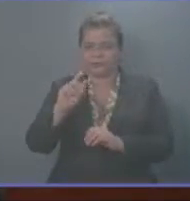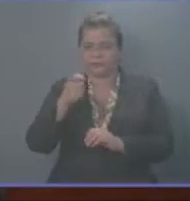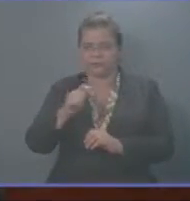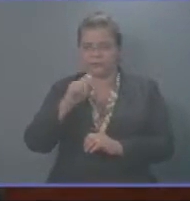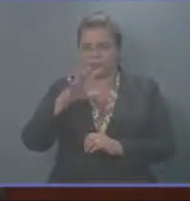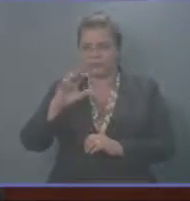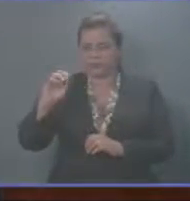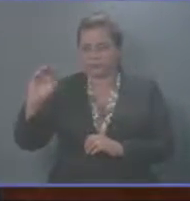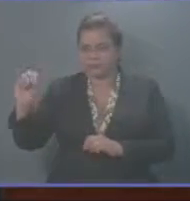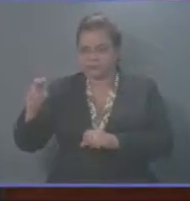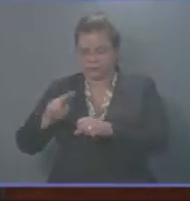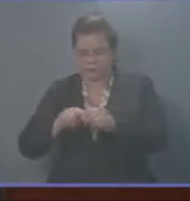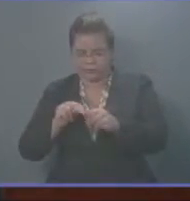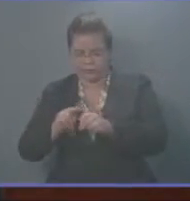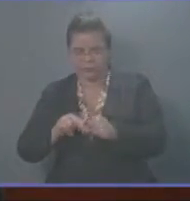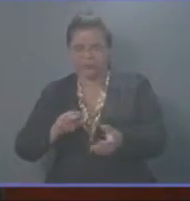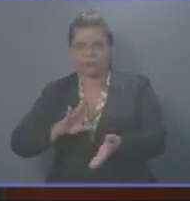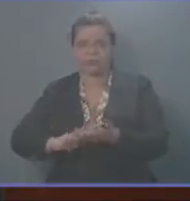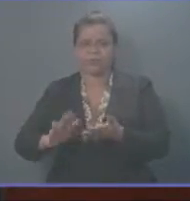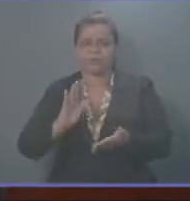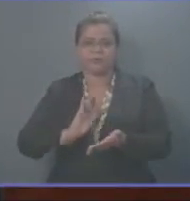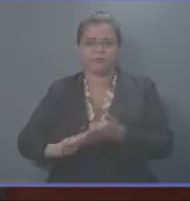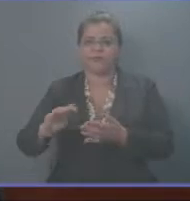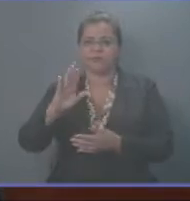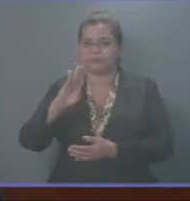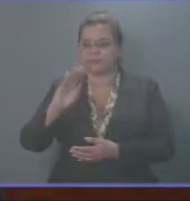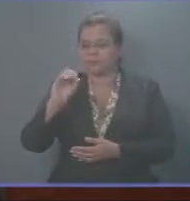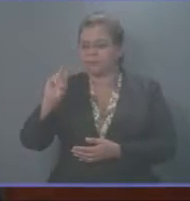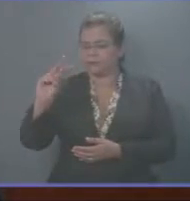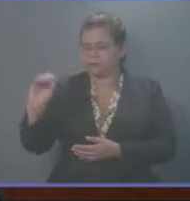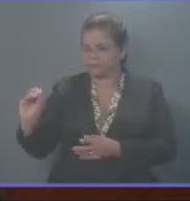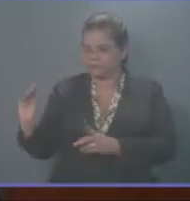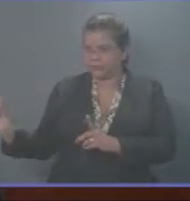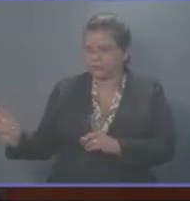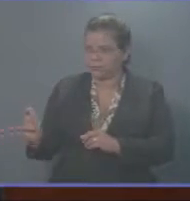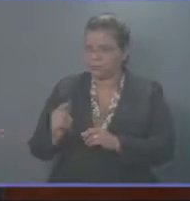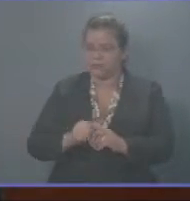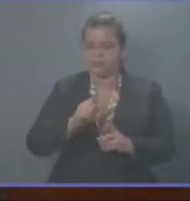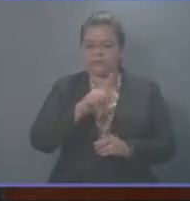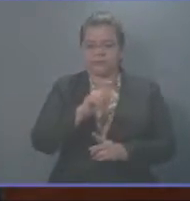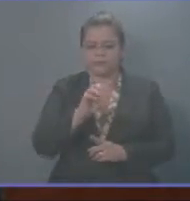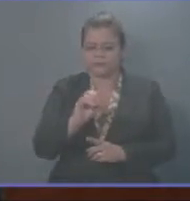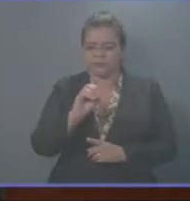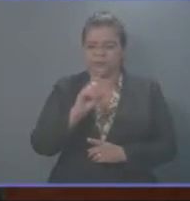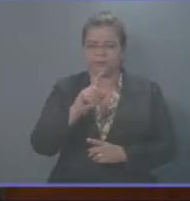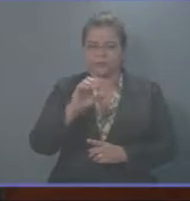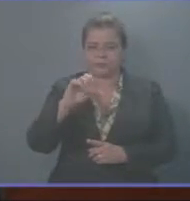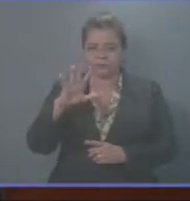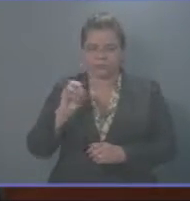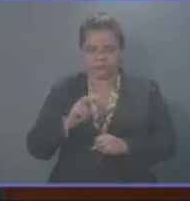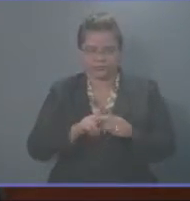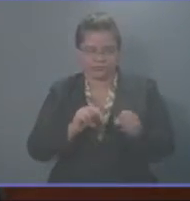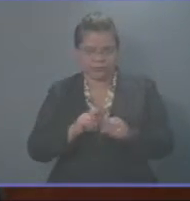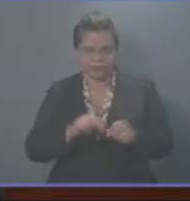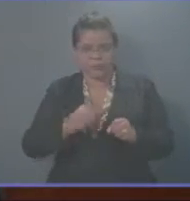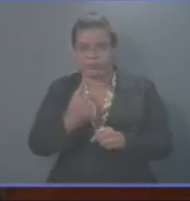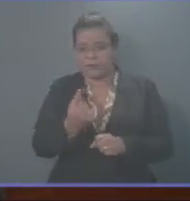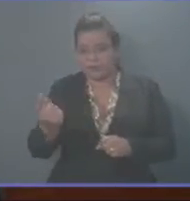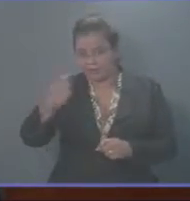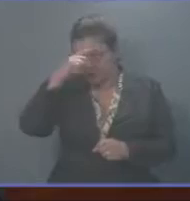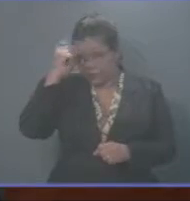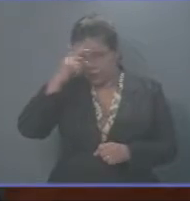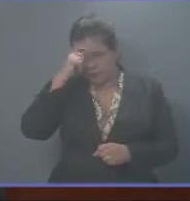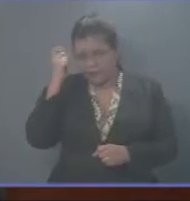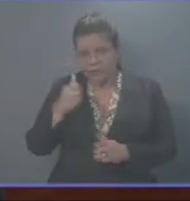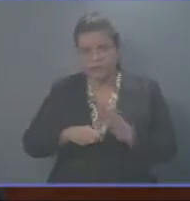604.500 dólares para pago de una bonificación de 150 dólares para empleados del